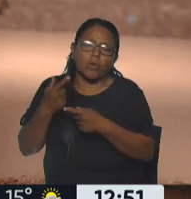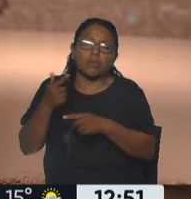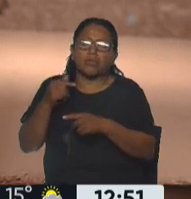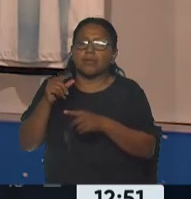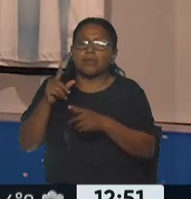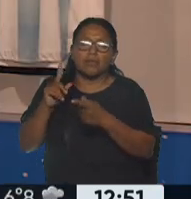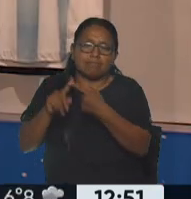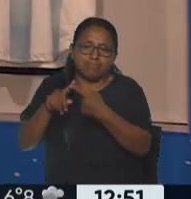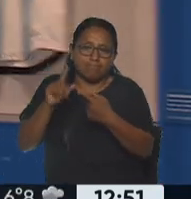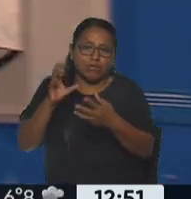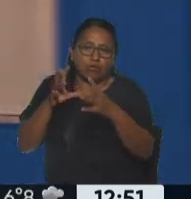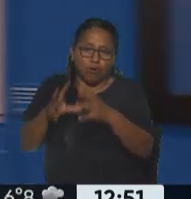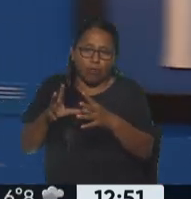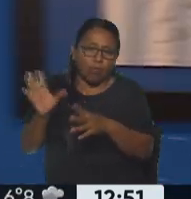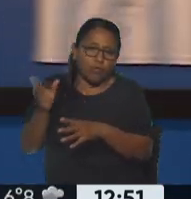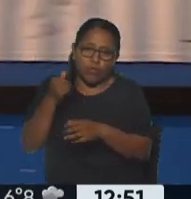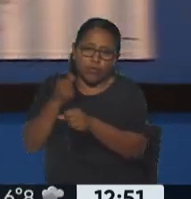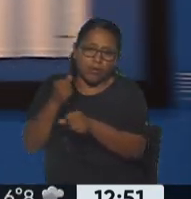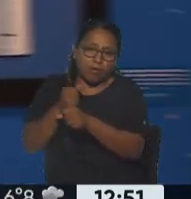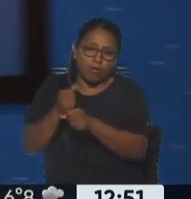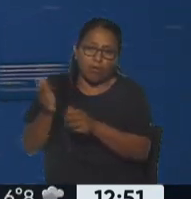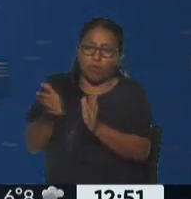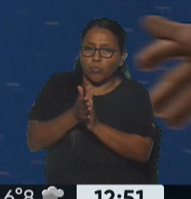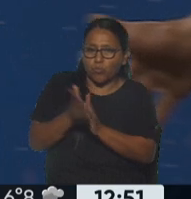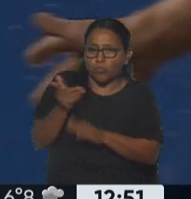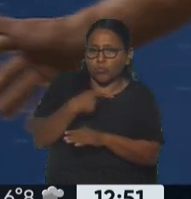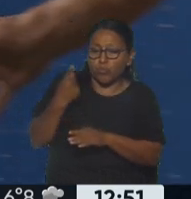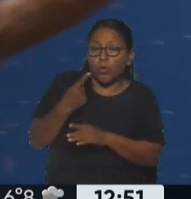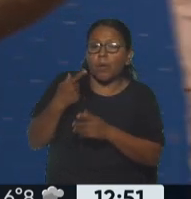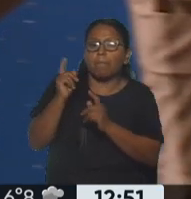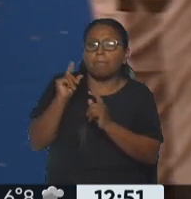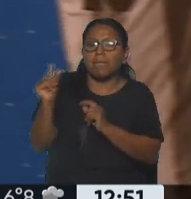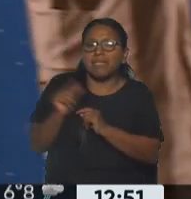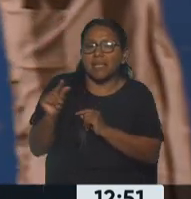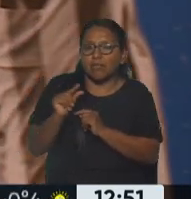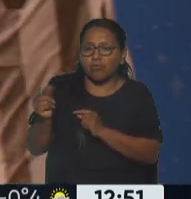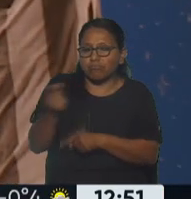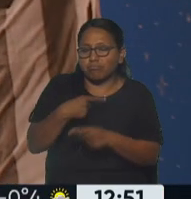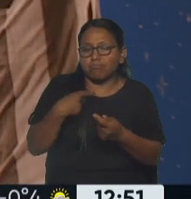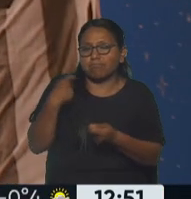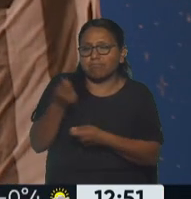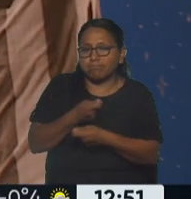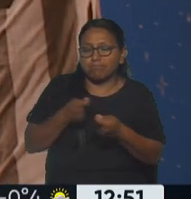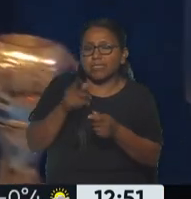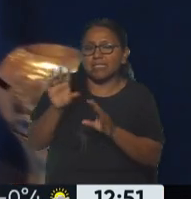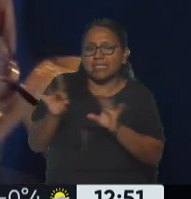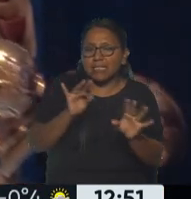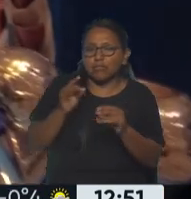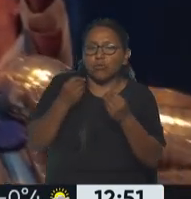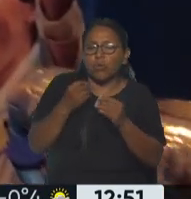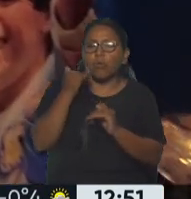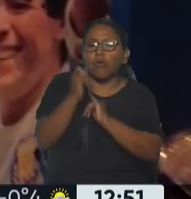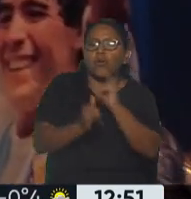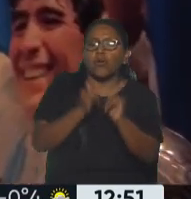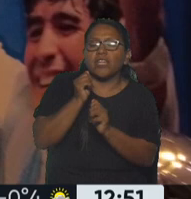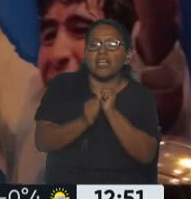con el fútbol, que todos trabajaron con nosotros codo a codo, prestándonos las cosas. Y nosotros haciendo un poco el trabajo de selección de cómo contar la historia